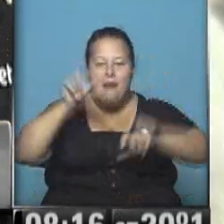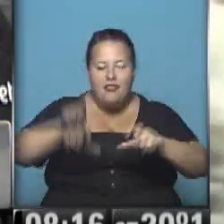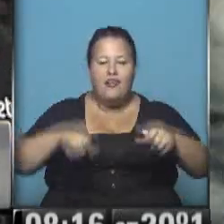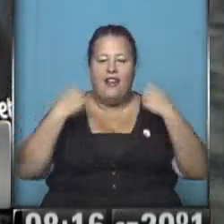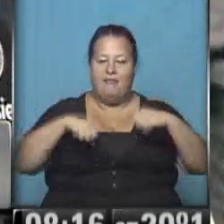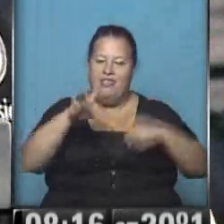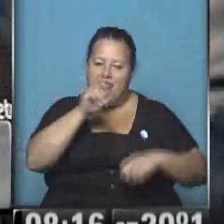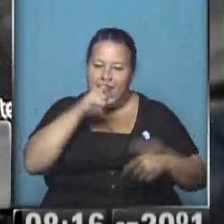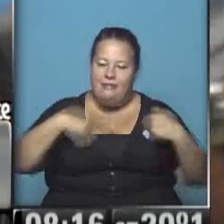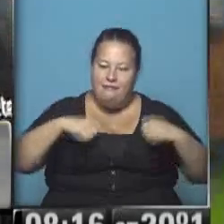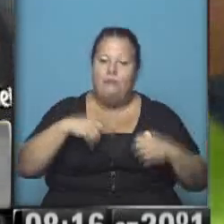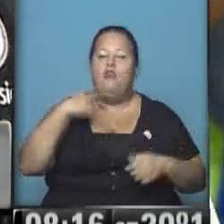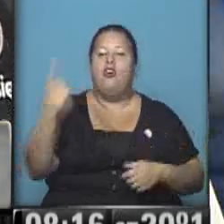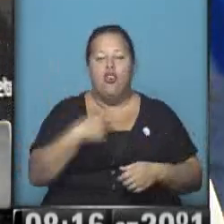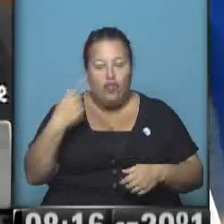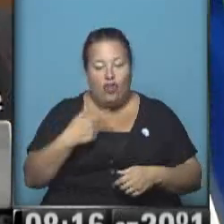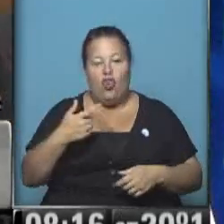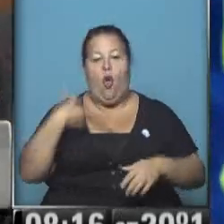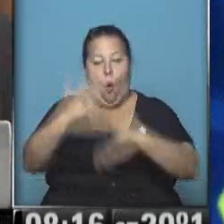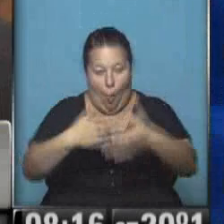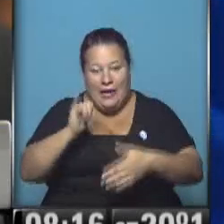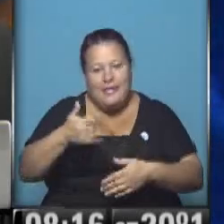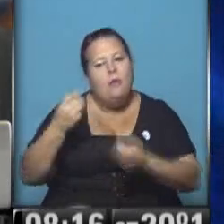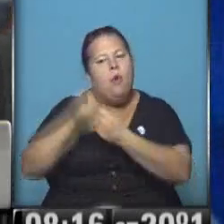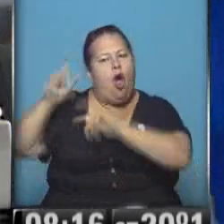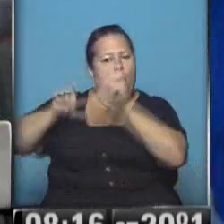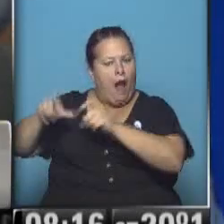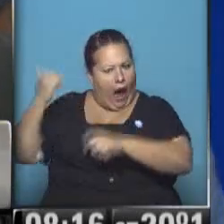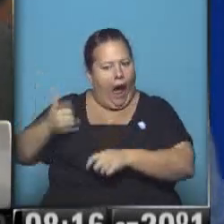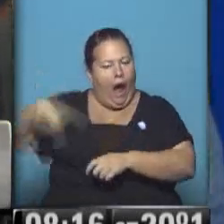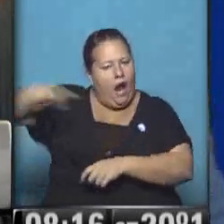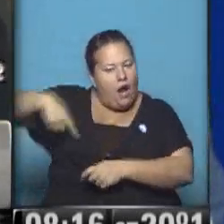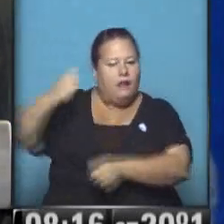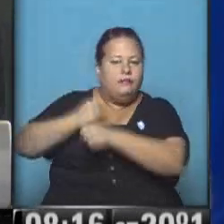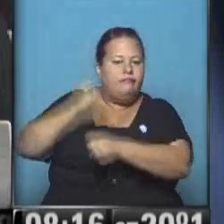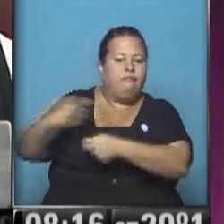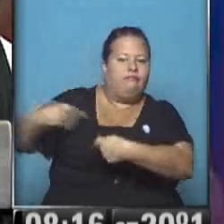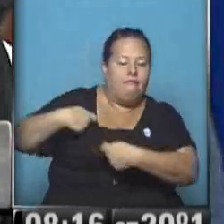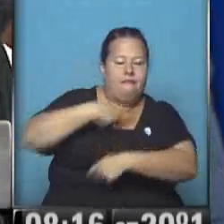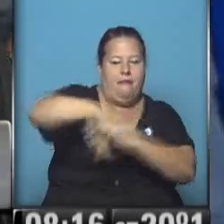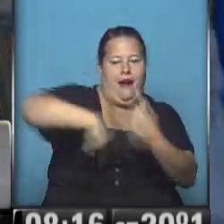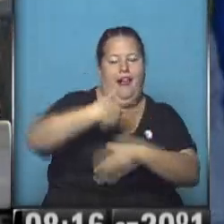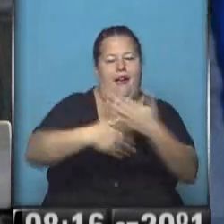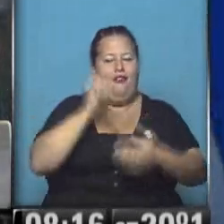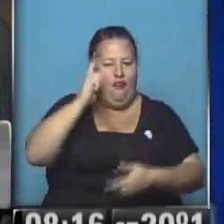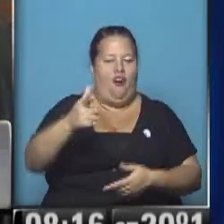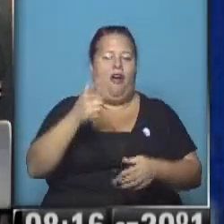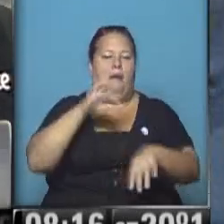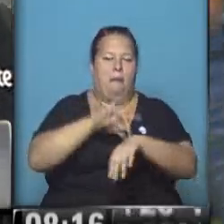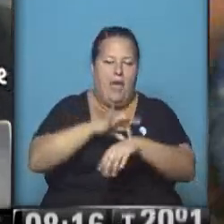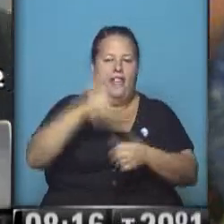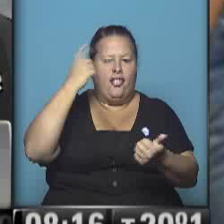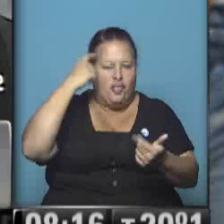entrena a nosotros Porque si bien nosotros salimos en la cancha Pero hay mucha gente que que que trabaja para que nosotros hoy podamos estar acá fisioterapeuta